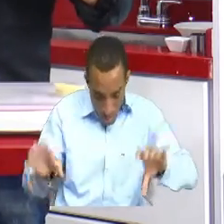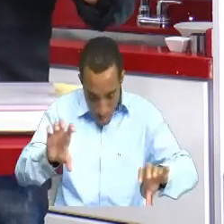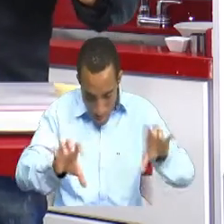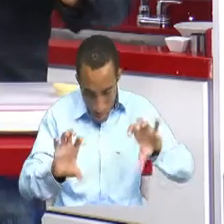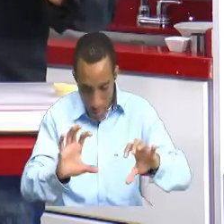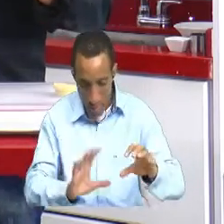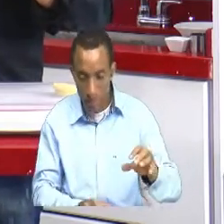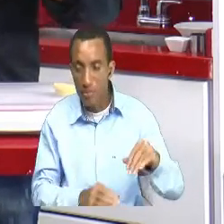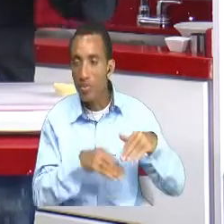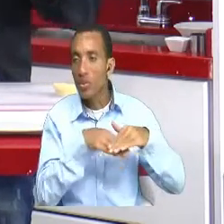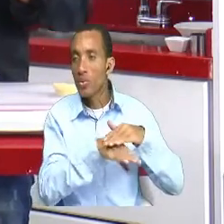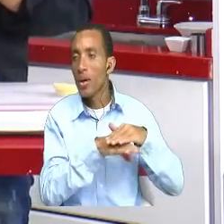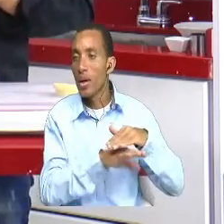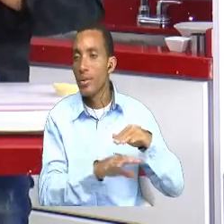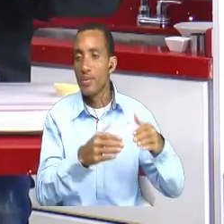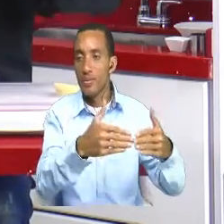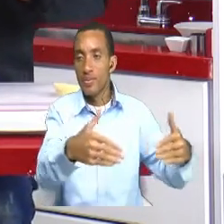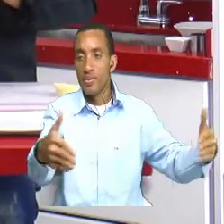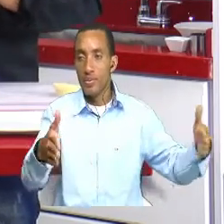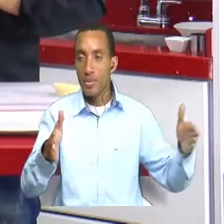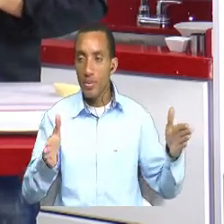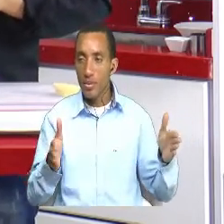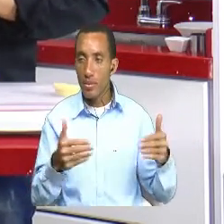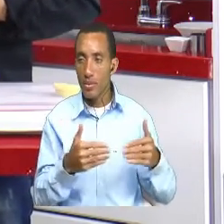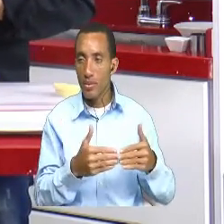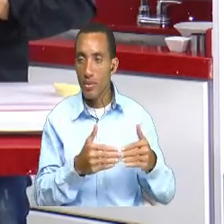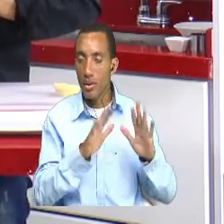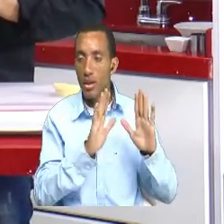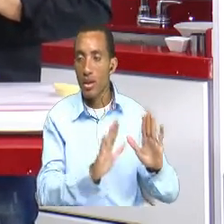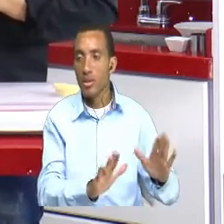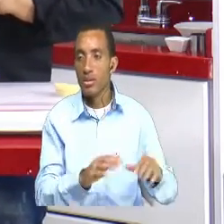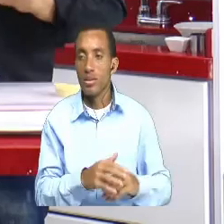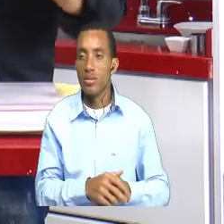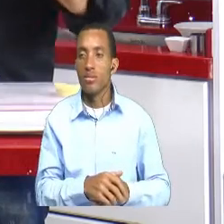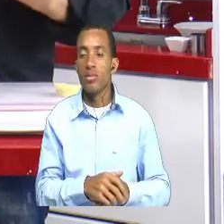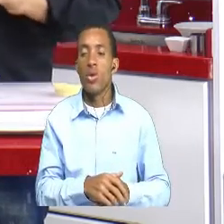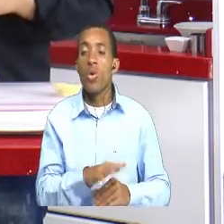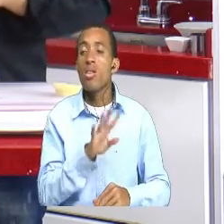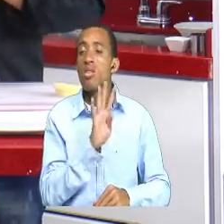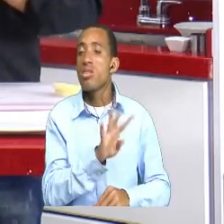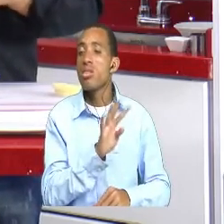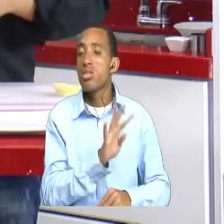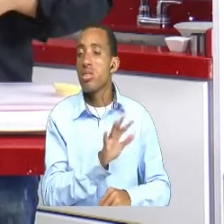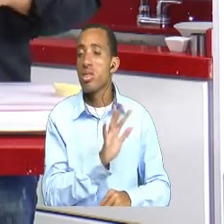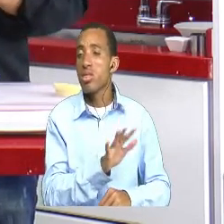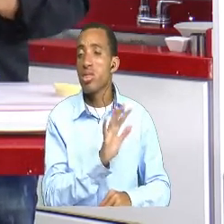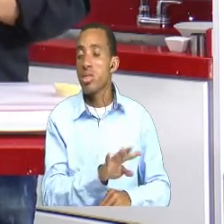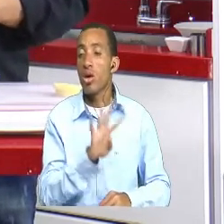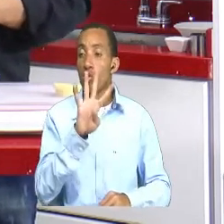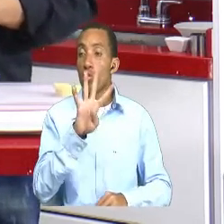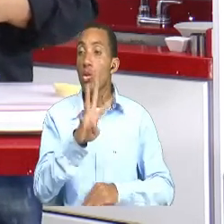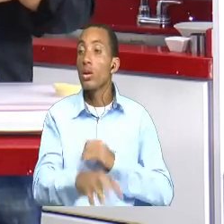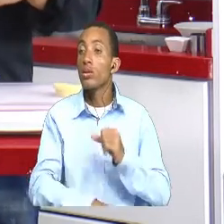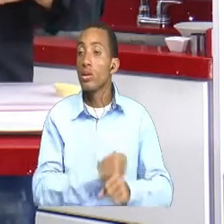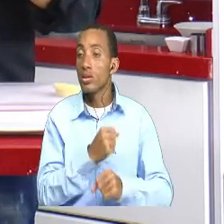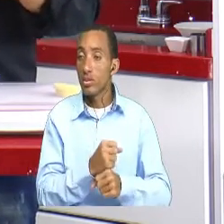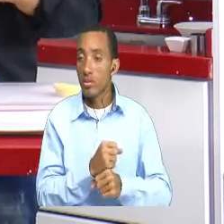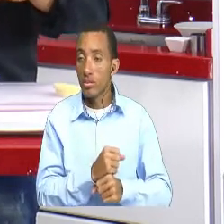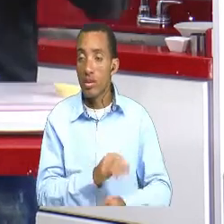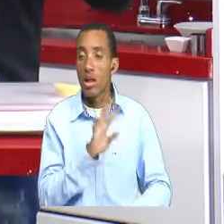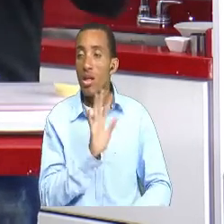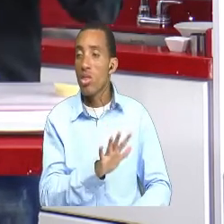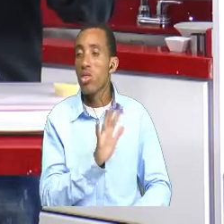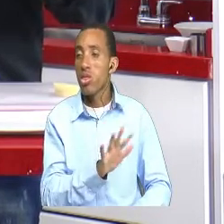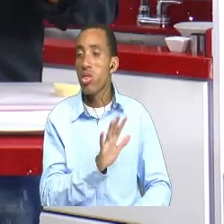cavas y los dejan en conservación por cuatro años un vino un balsámico hobby pero estos balsámicos pueden durar hasta doce quince